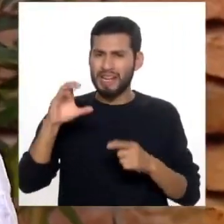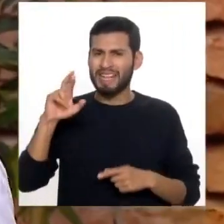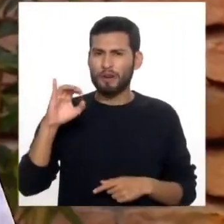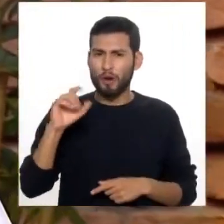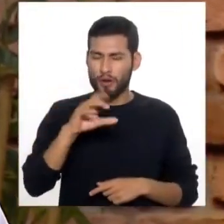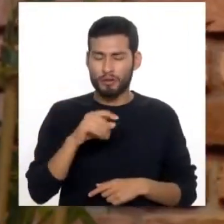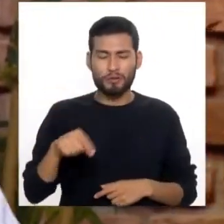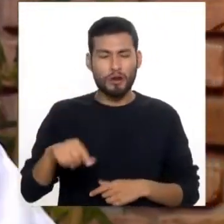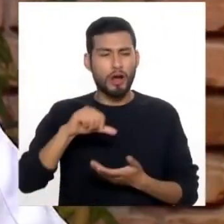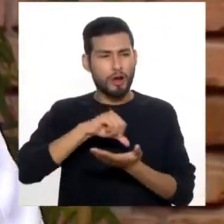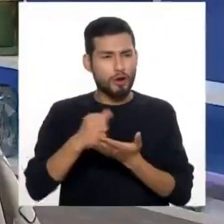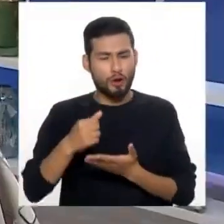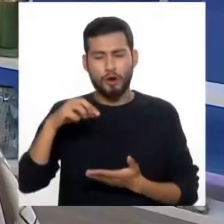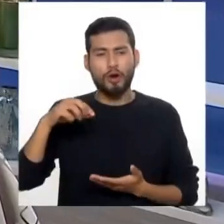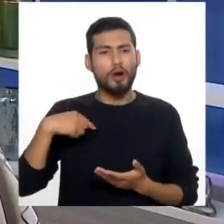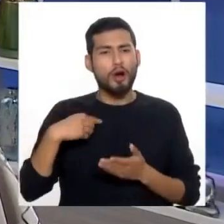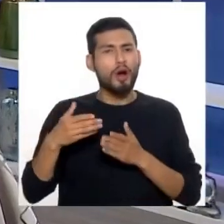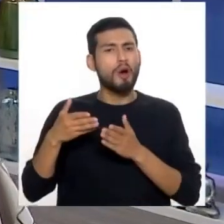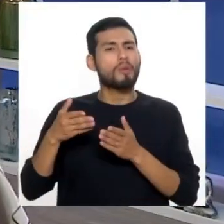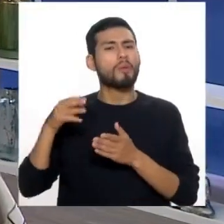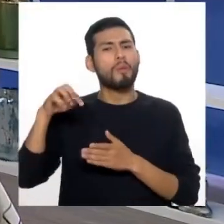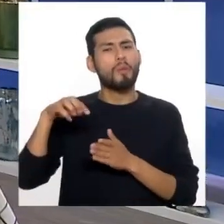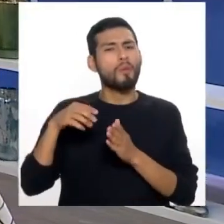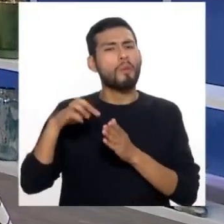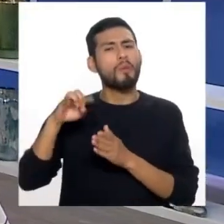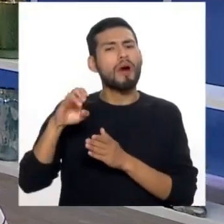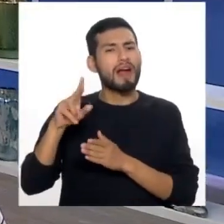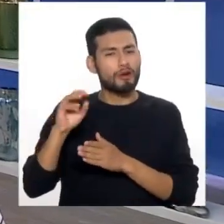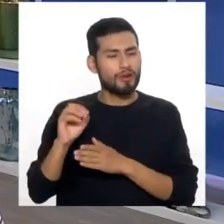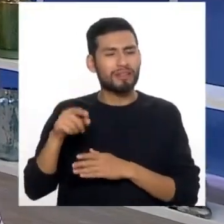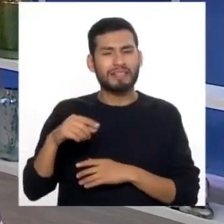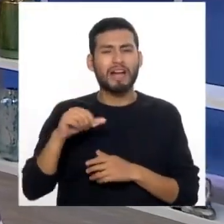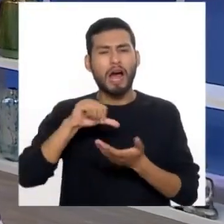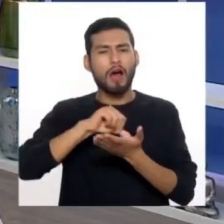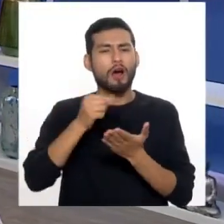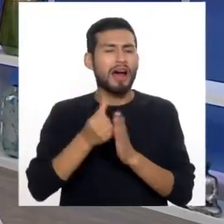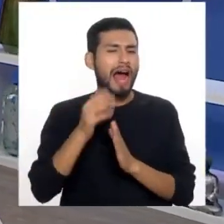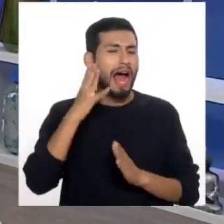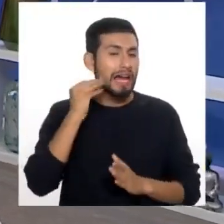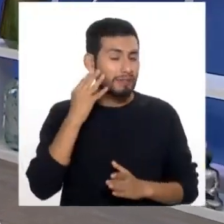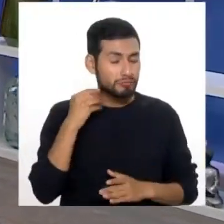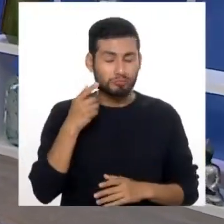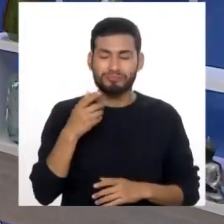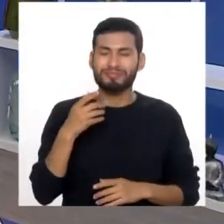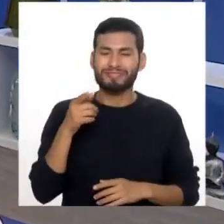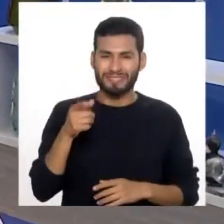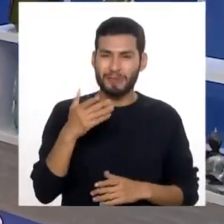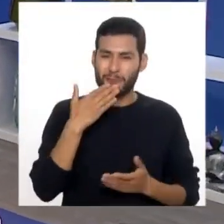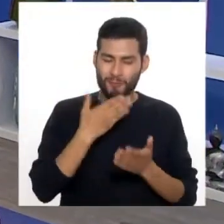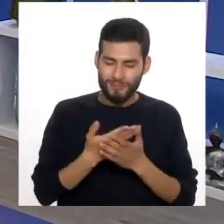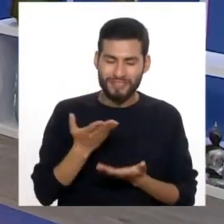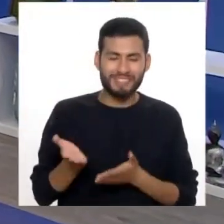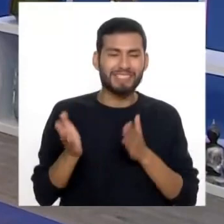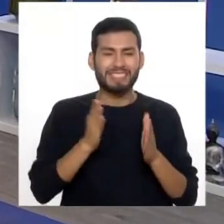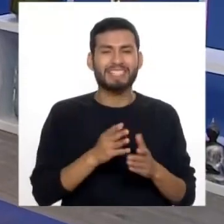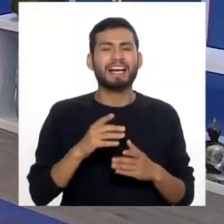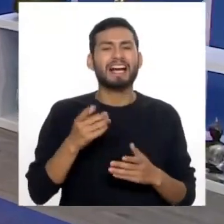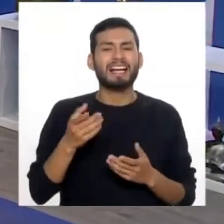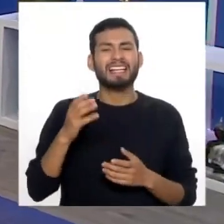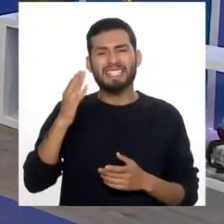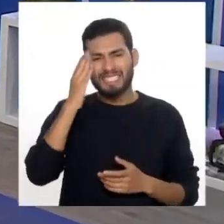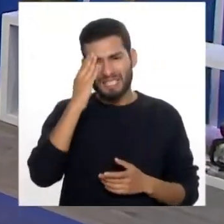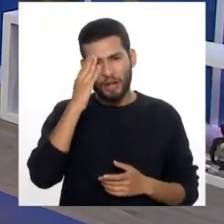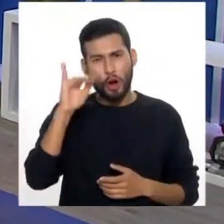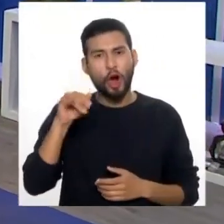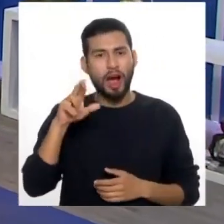arroz Puerto Norte, que lo hemos bautizado, que vendría a ser un arroz a la chiclayana. Ajá. ¿No? Muy rico, culantritos, chicha de jora, cervecita